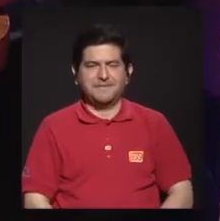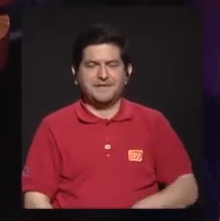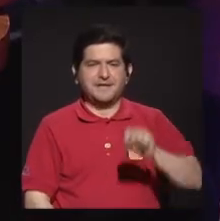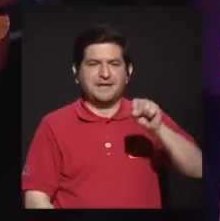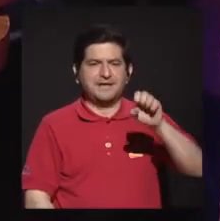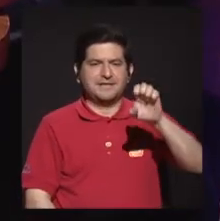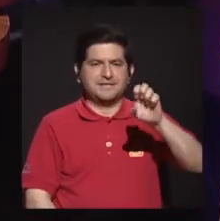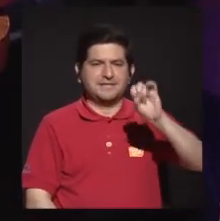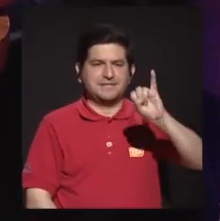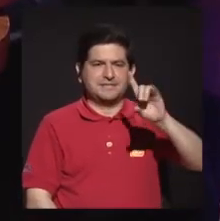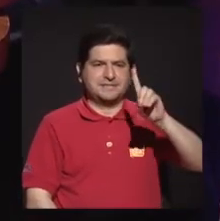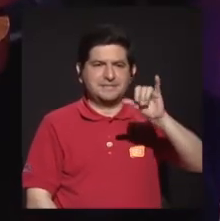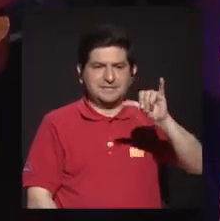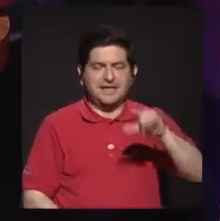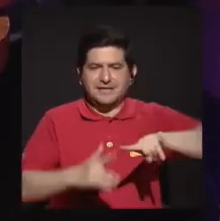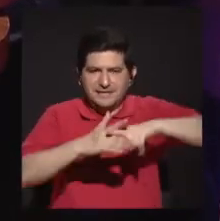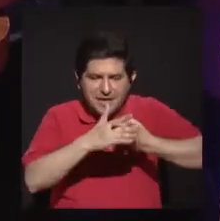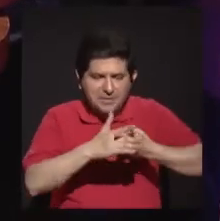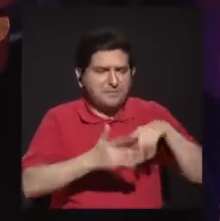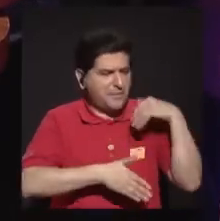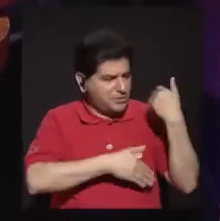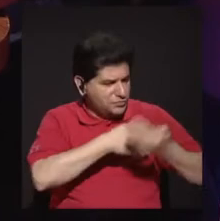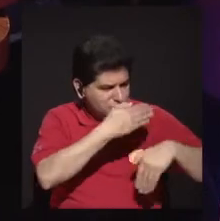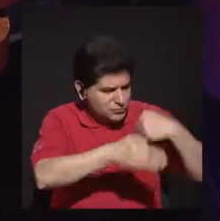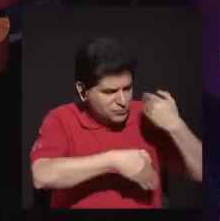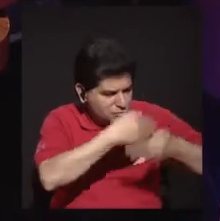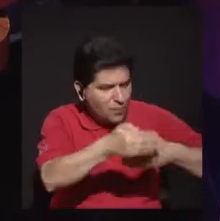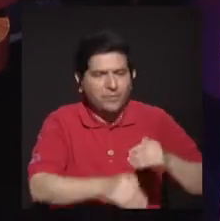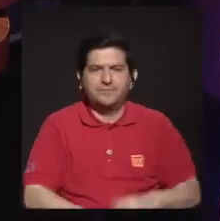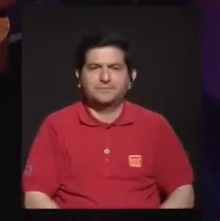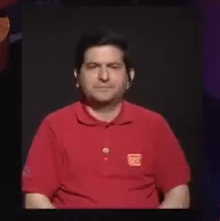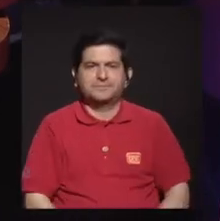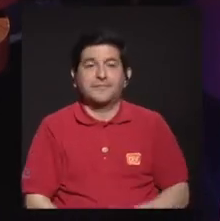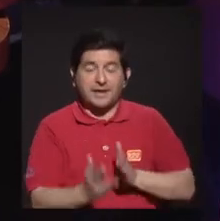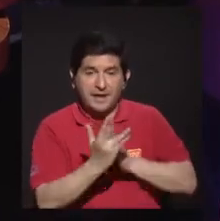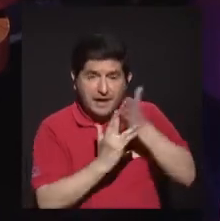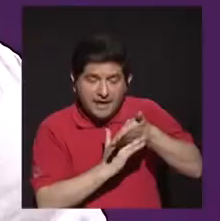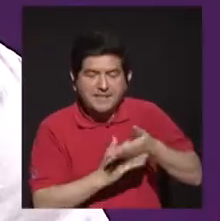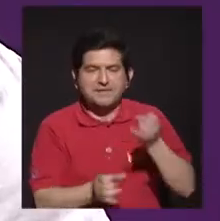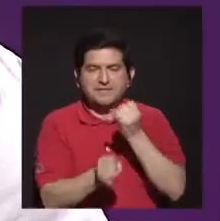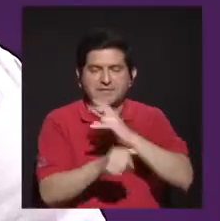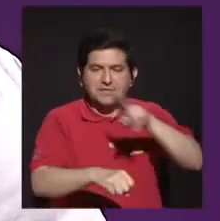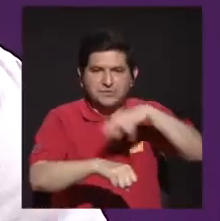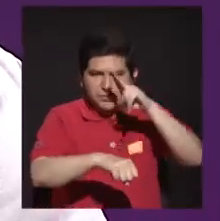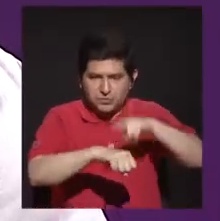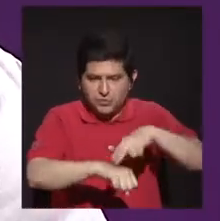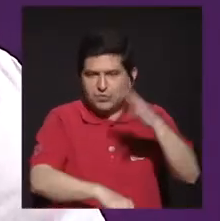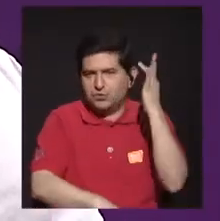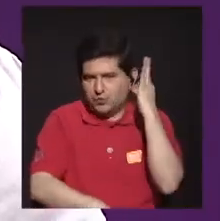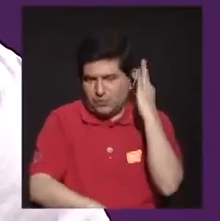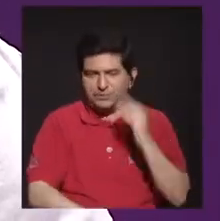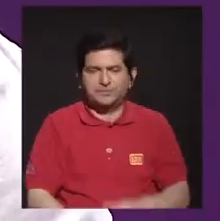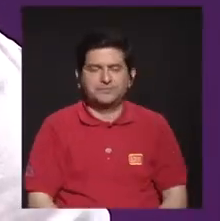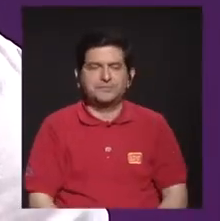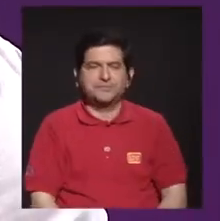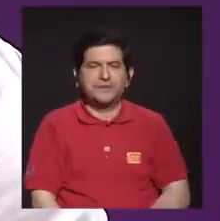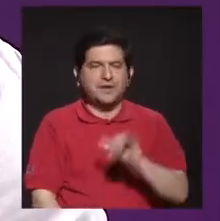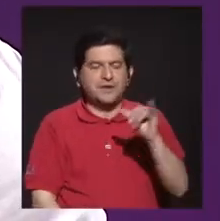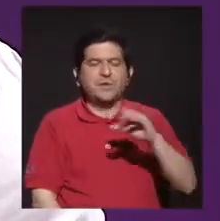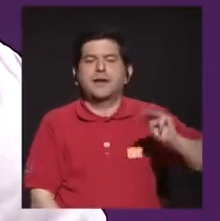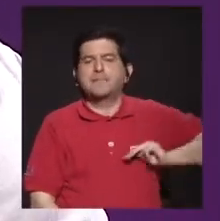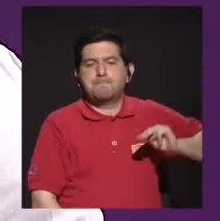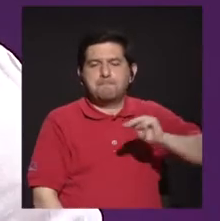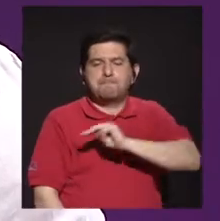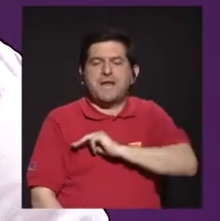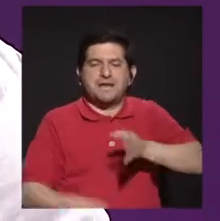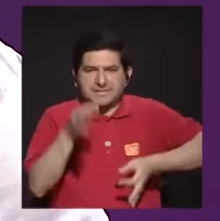Sadie nos empezó a gestionar a través de el INAMO, el Instituto Nacional de la Mujer, el Ministerio